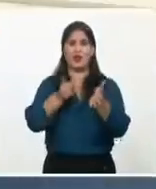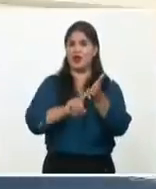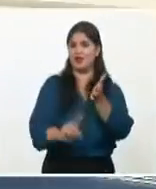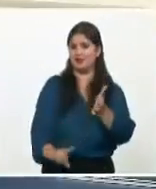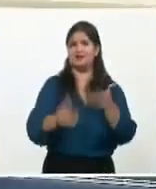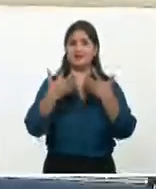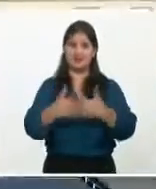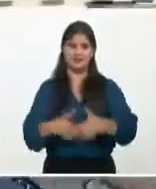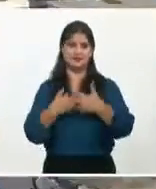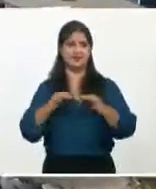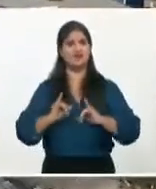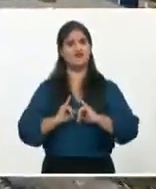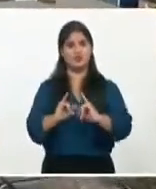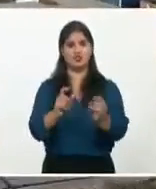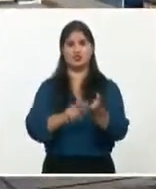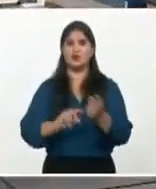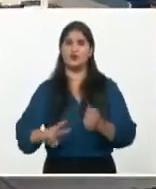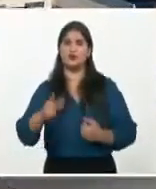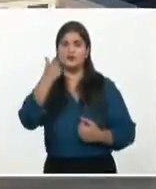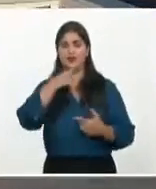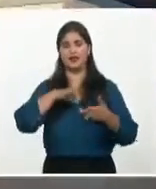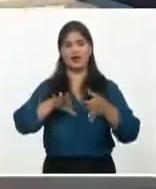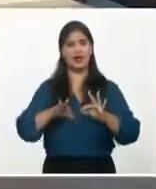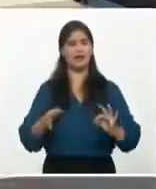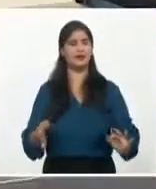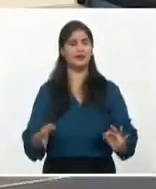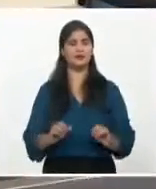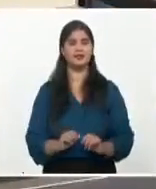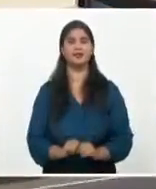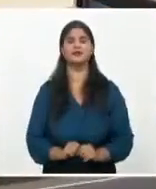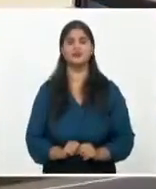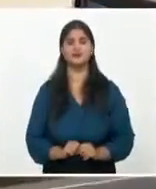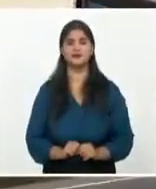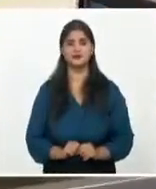Desde Artemisa, Alexander Sosa y José Luis Guía, Sistema Informativo de la Televisión Cubana.